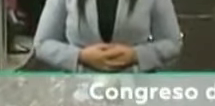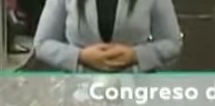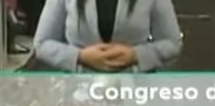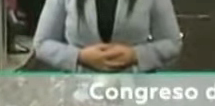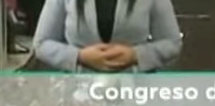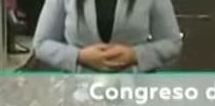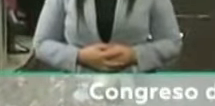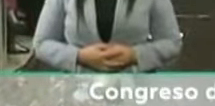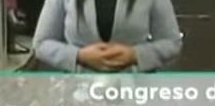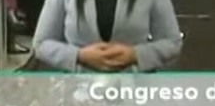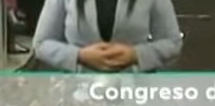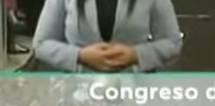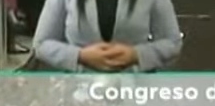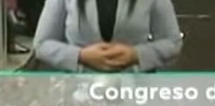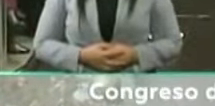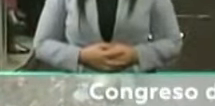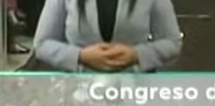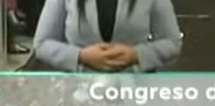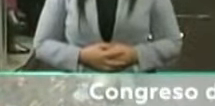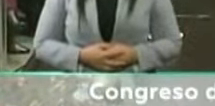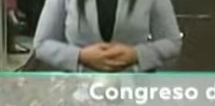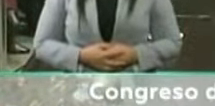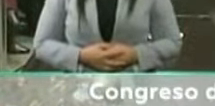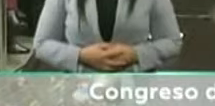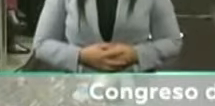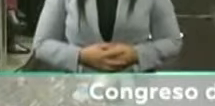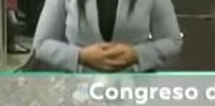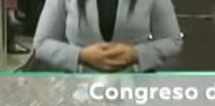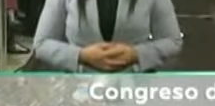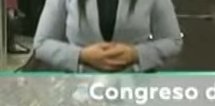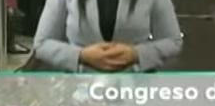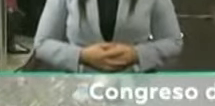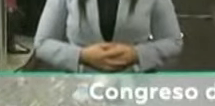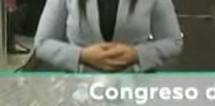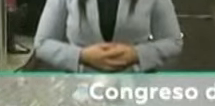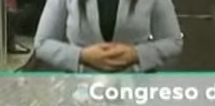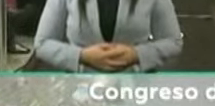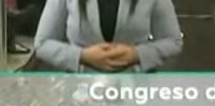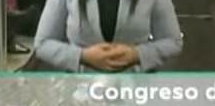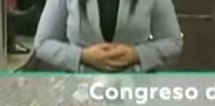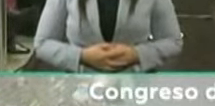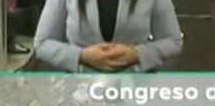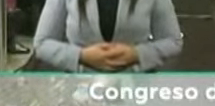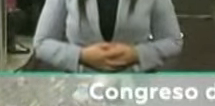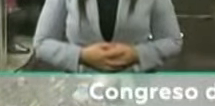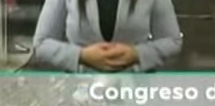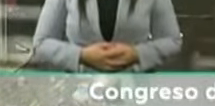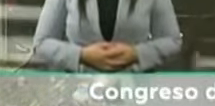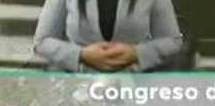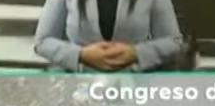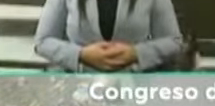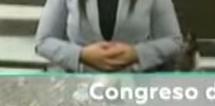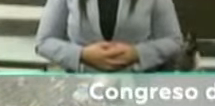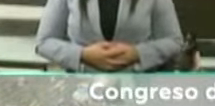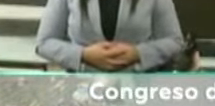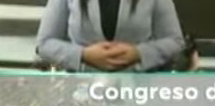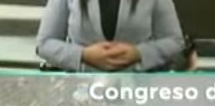trámites protocolares. Y llega aquí al salón del recinto legislativo de San Lázaro,